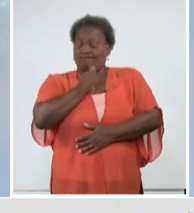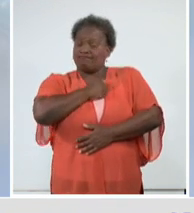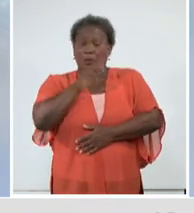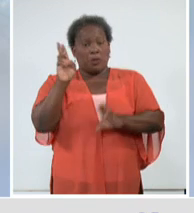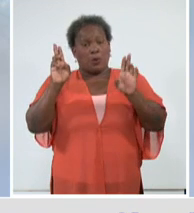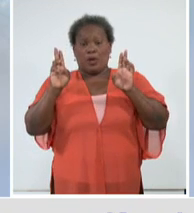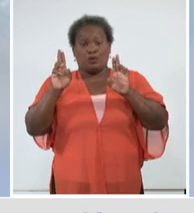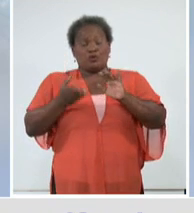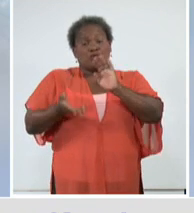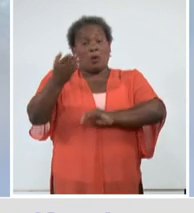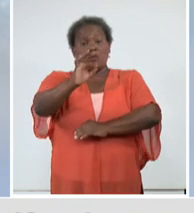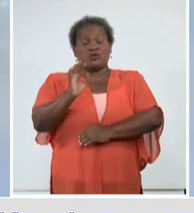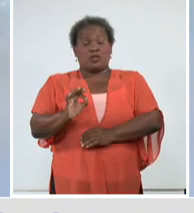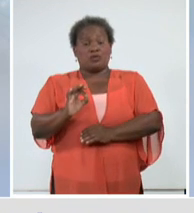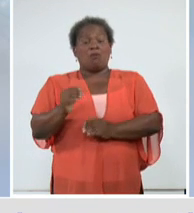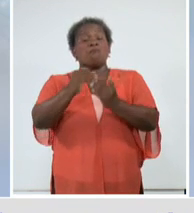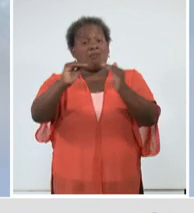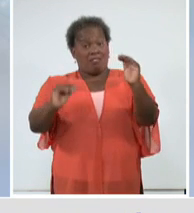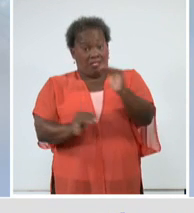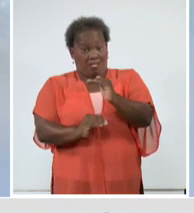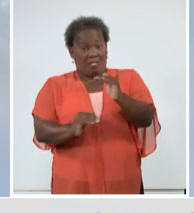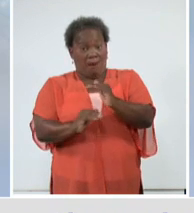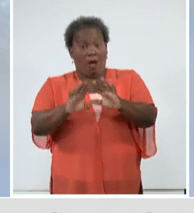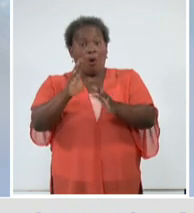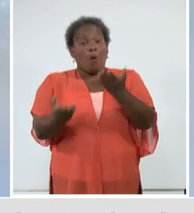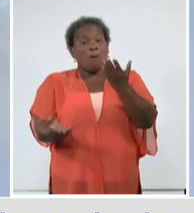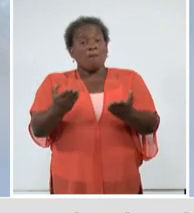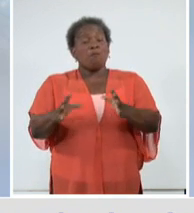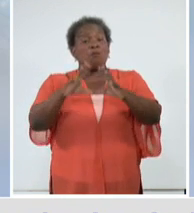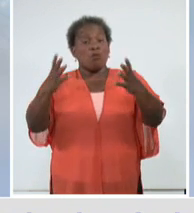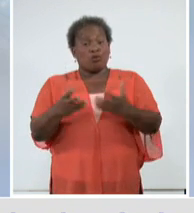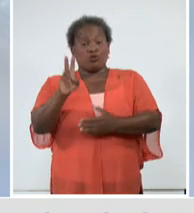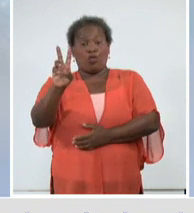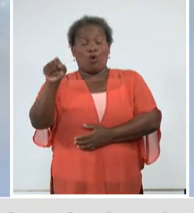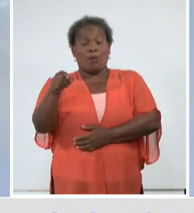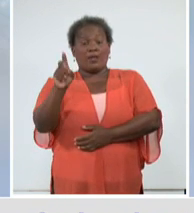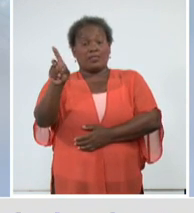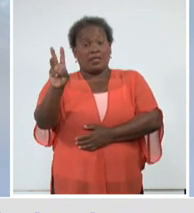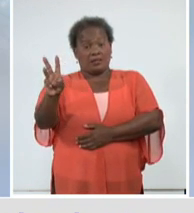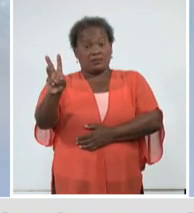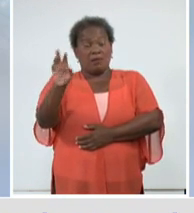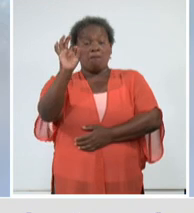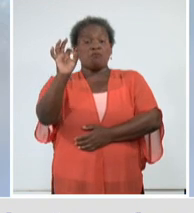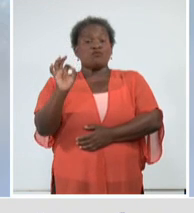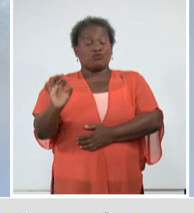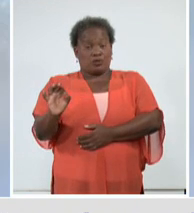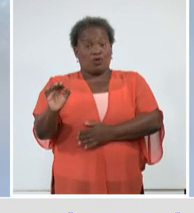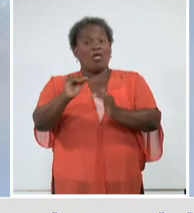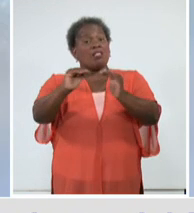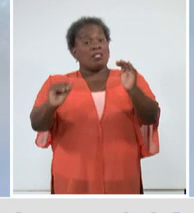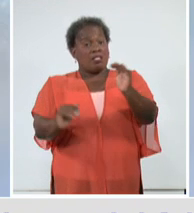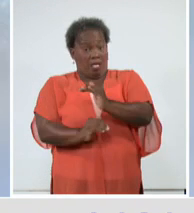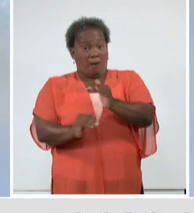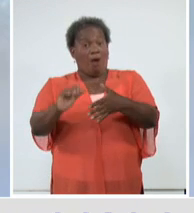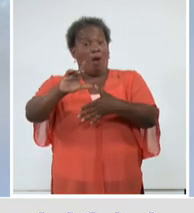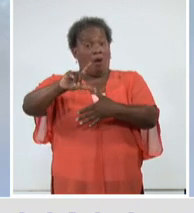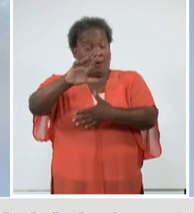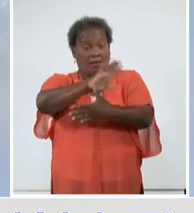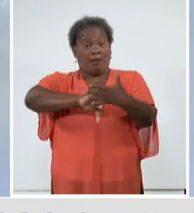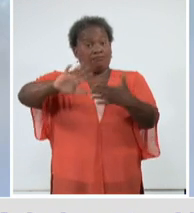pero que queda por debajo de la letalidad del mundo, que es de 2,13%, y mucho más por debajo de la de las Américas, que es